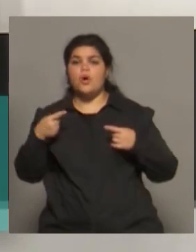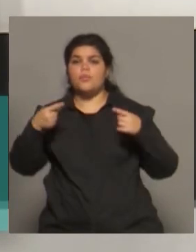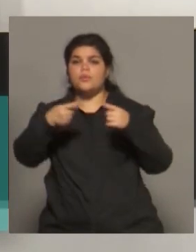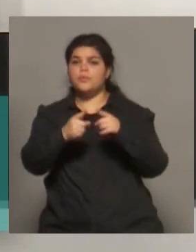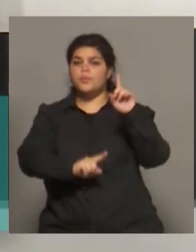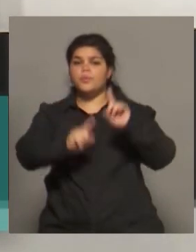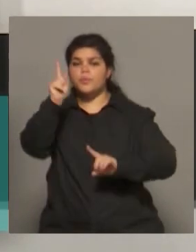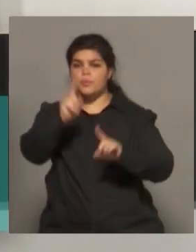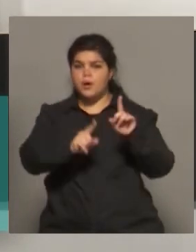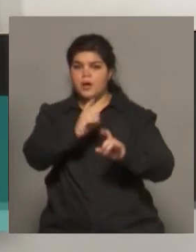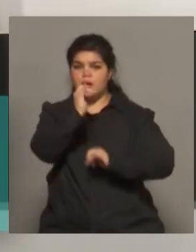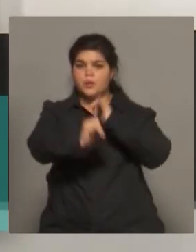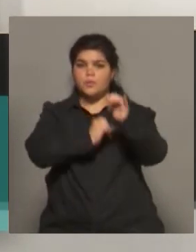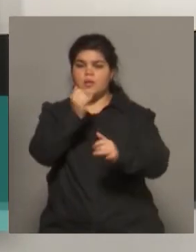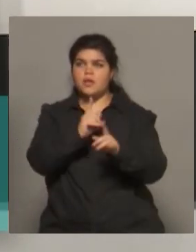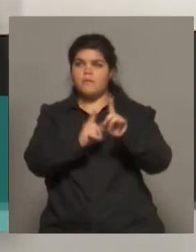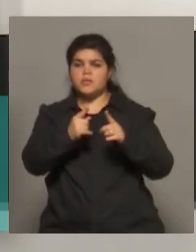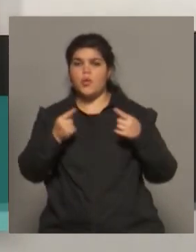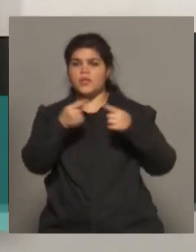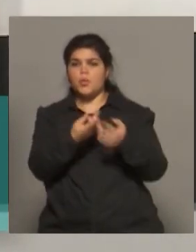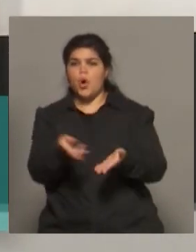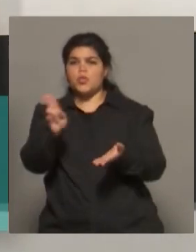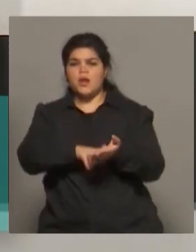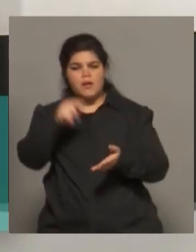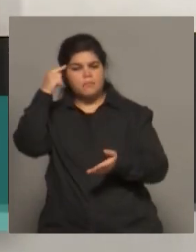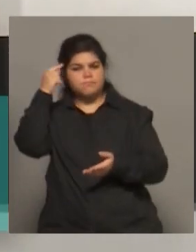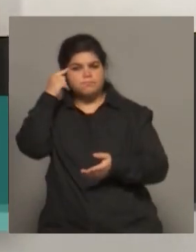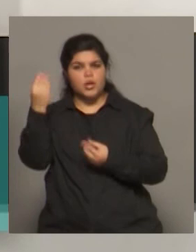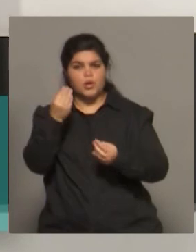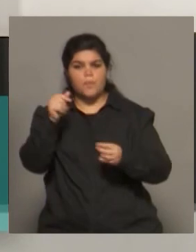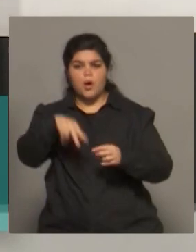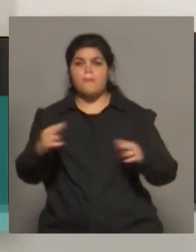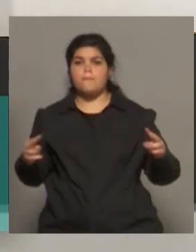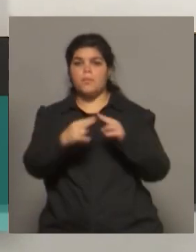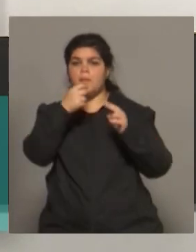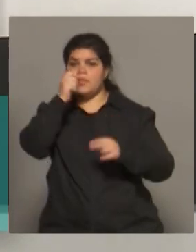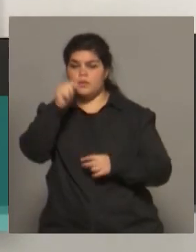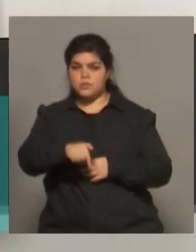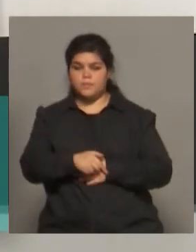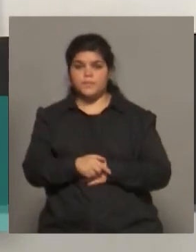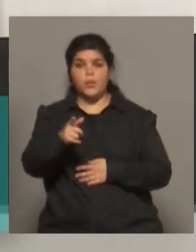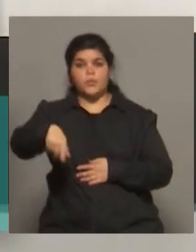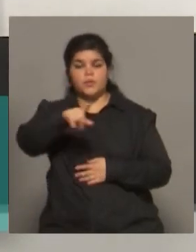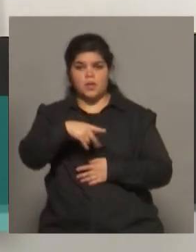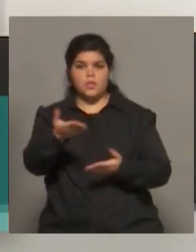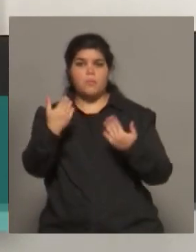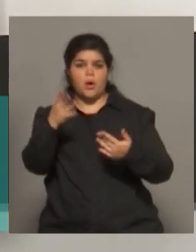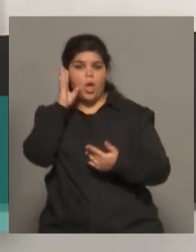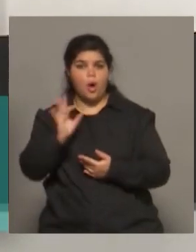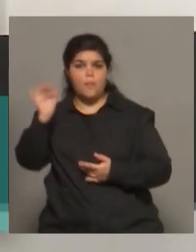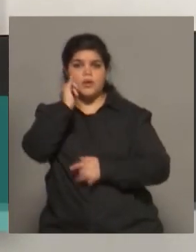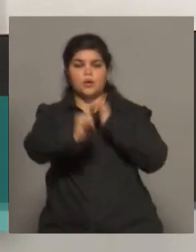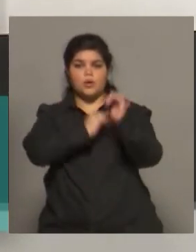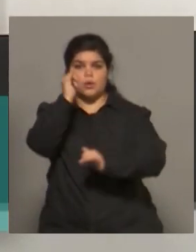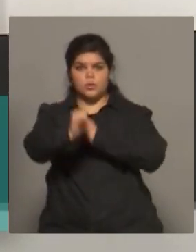se plantea o que se replantean, ¿sí?, también a partir de esta cumbre aquí en Mendoza. Recuerden que ustedes en las redes sociales pueden aportar a la